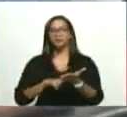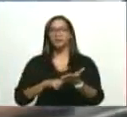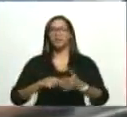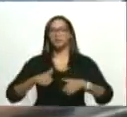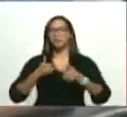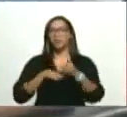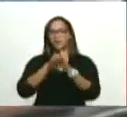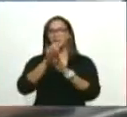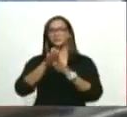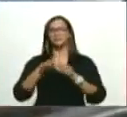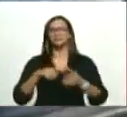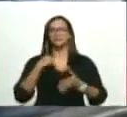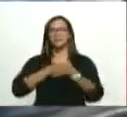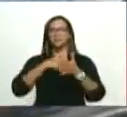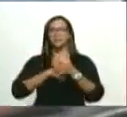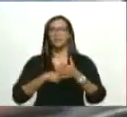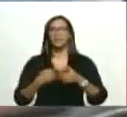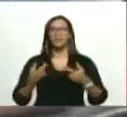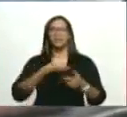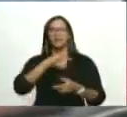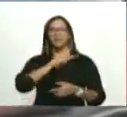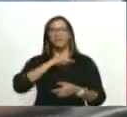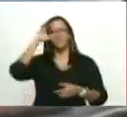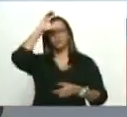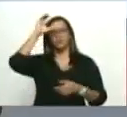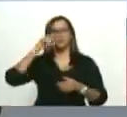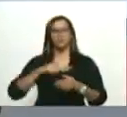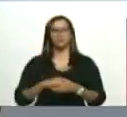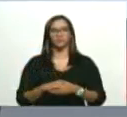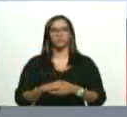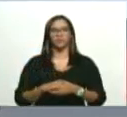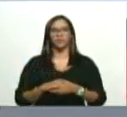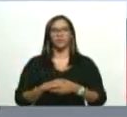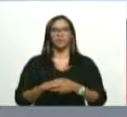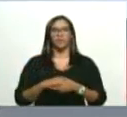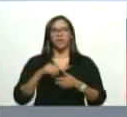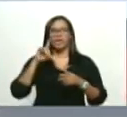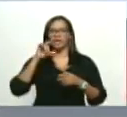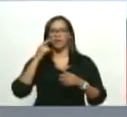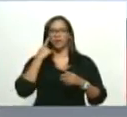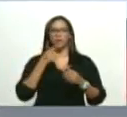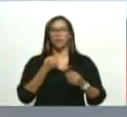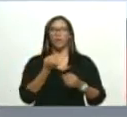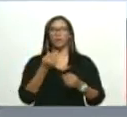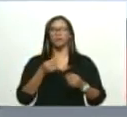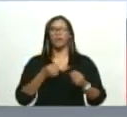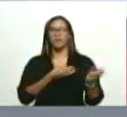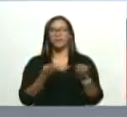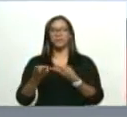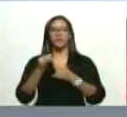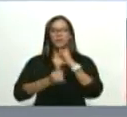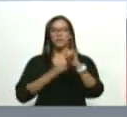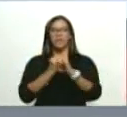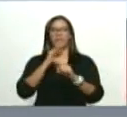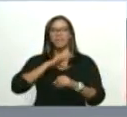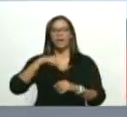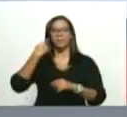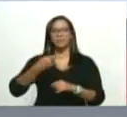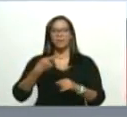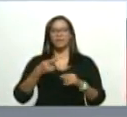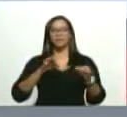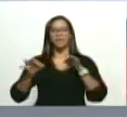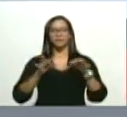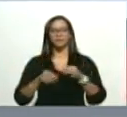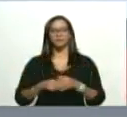de esta falsa conciencia, ¿no? Arroba Jimmy Berríos, ¿cuántos invitados internacionales y países estarán mañana en el Teresa Carreño?